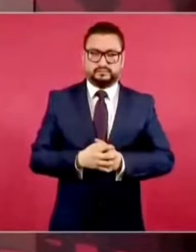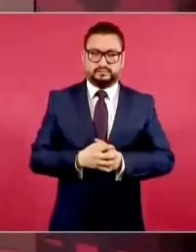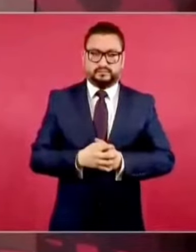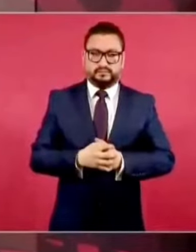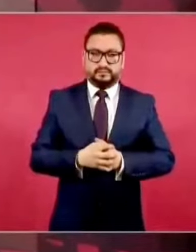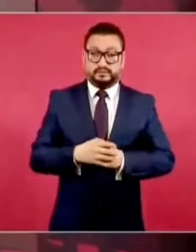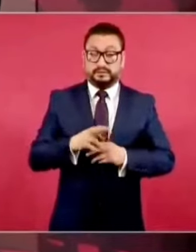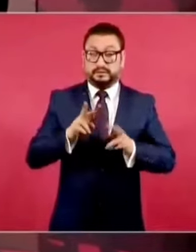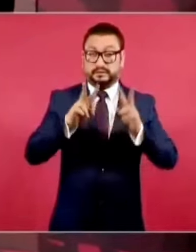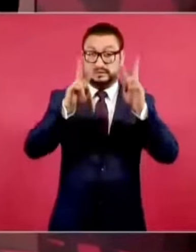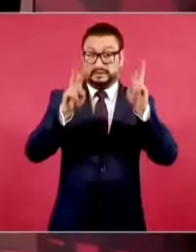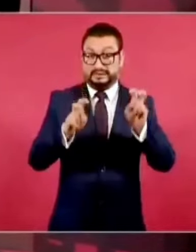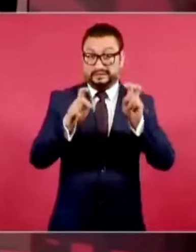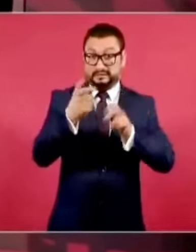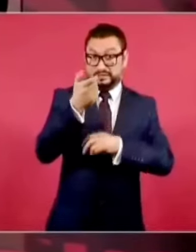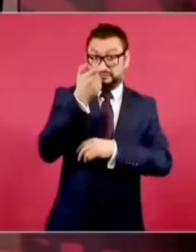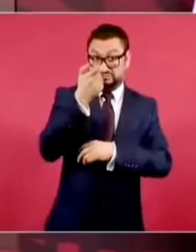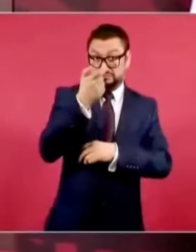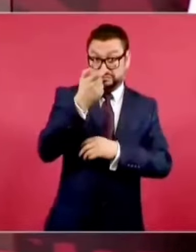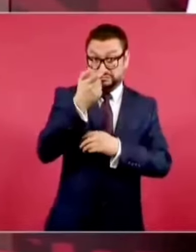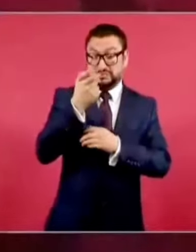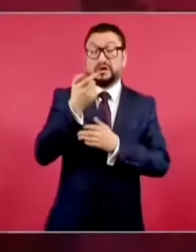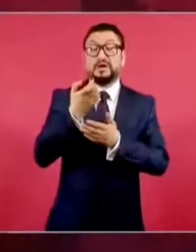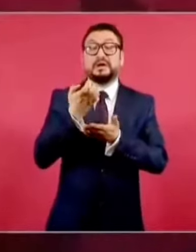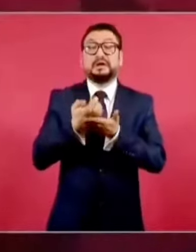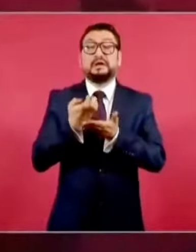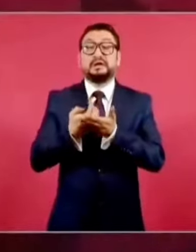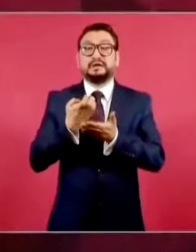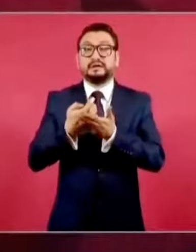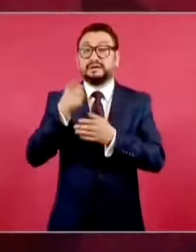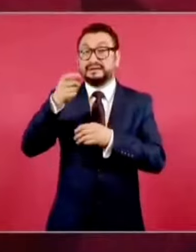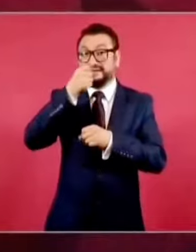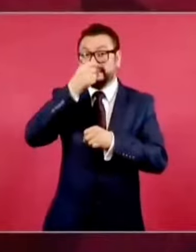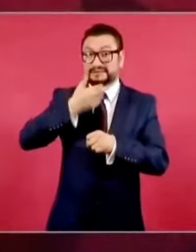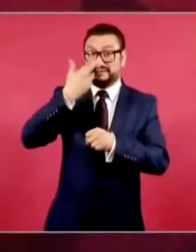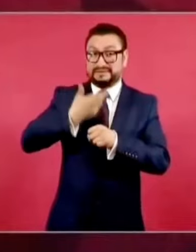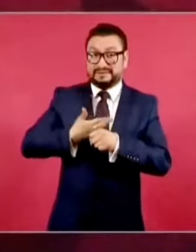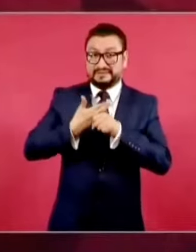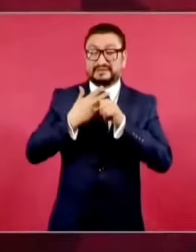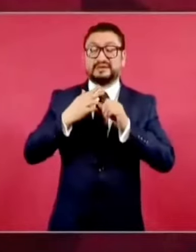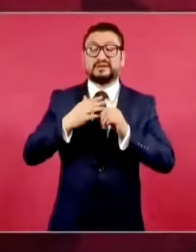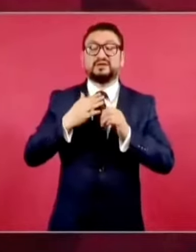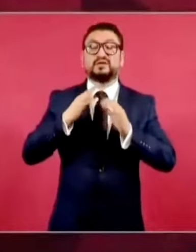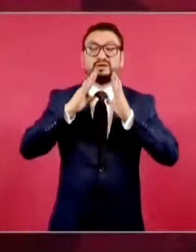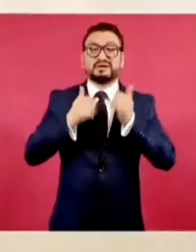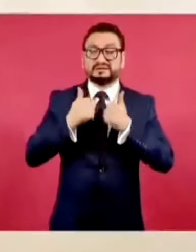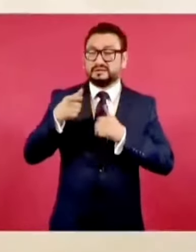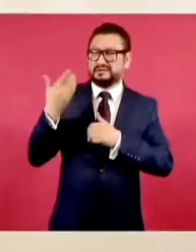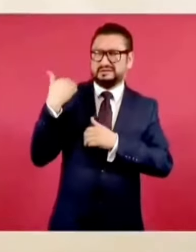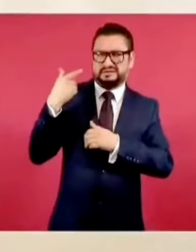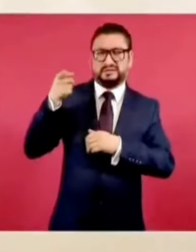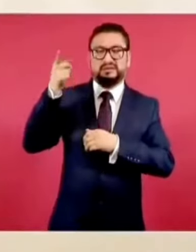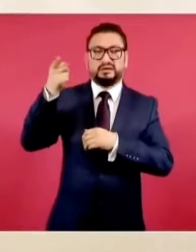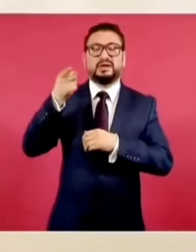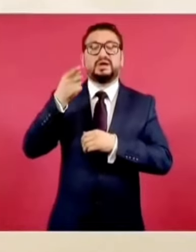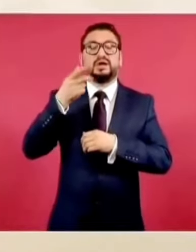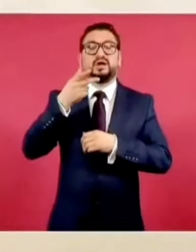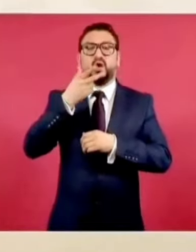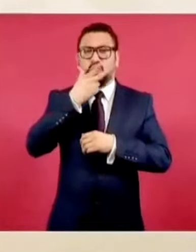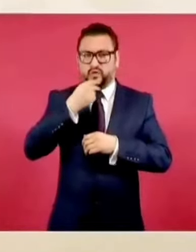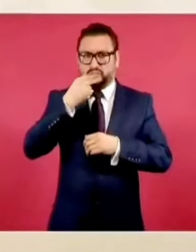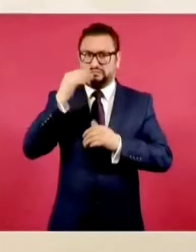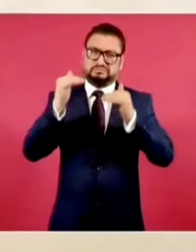en lo económico otra eminencia secretario de Hacienda hace poco